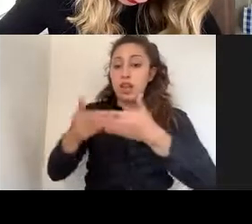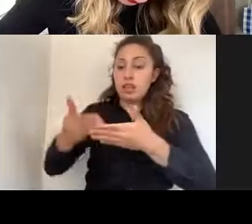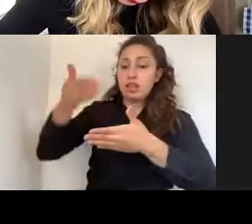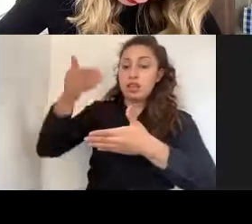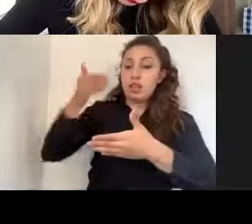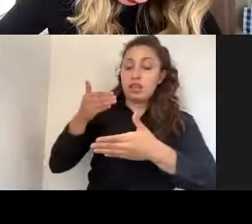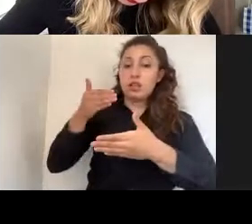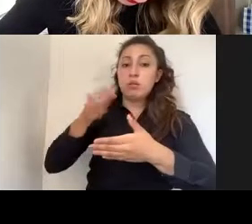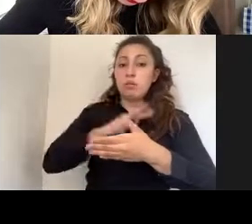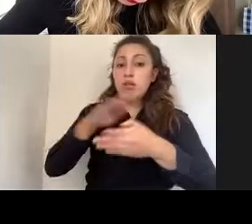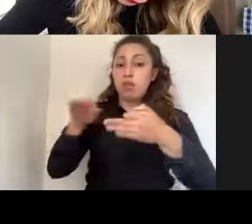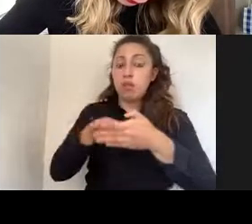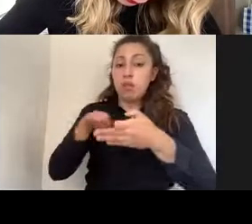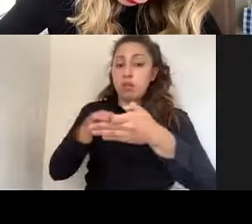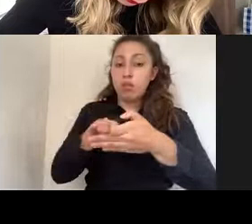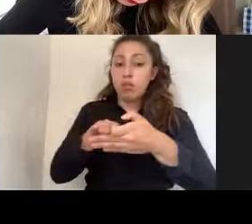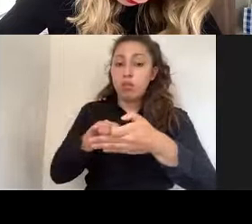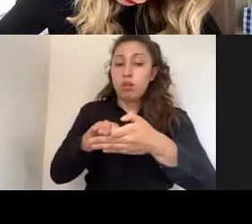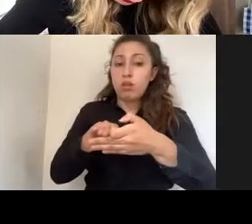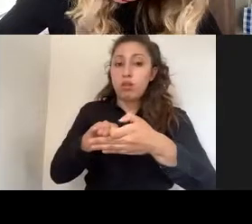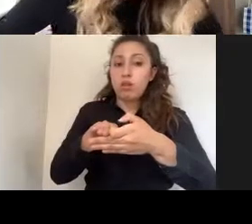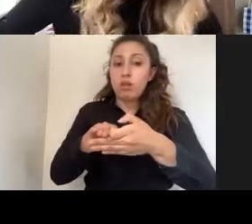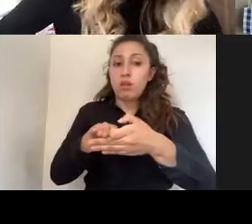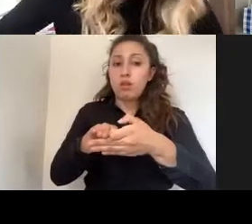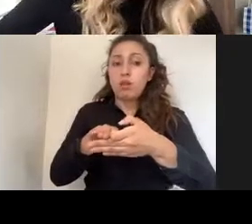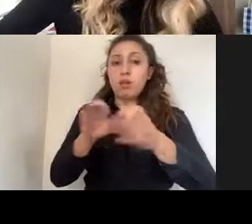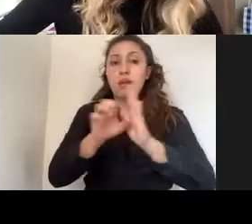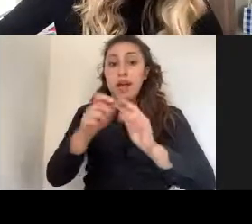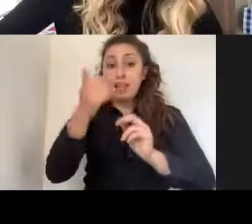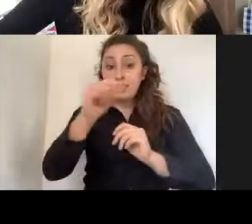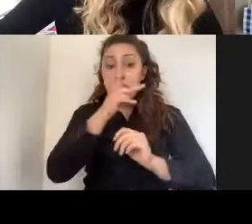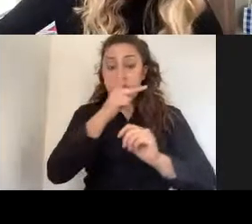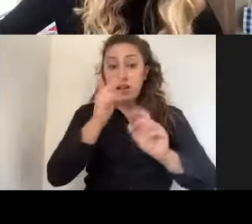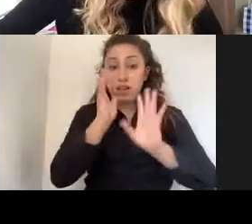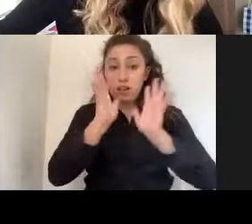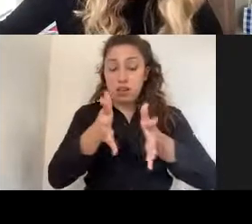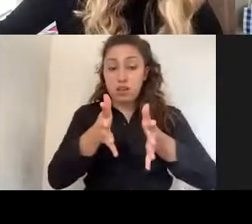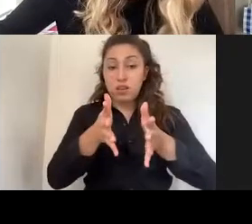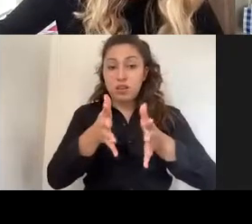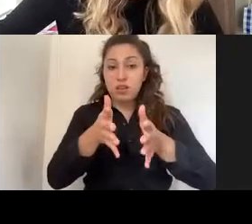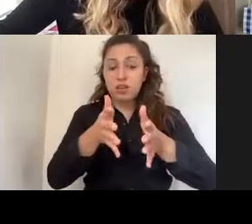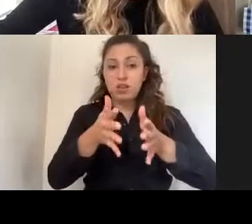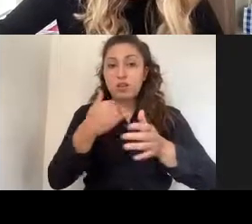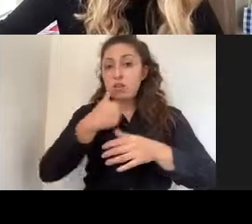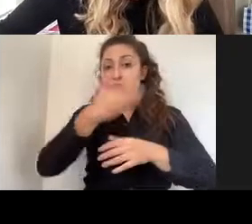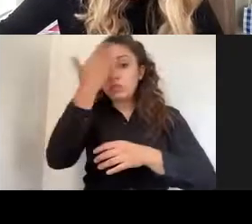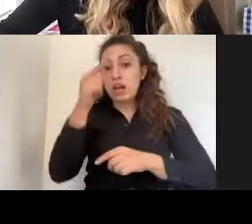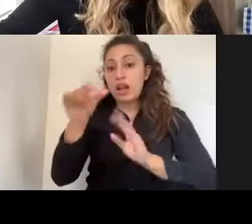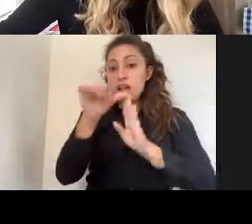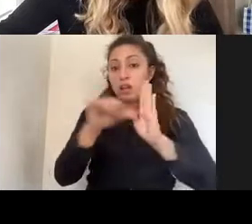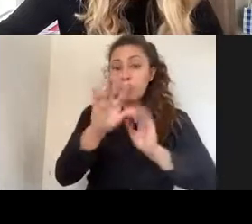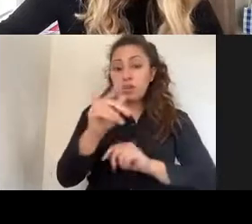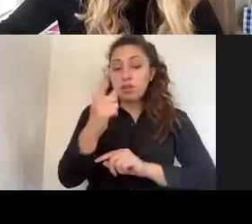de ellas, entonces aquí, al estar fraseado de esa manera, no sabemos si el artículo 41 se